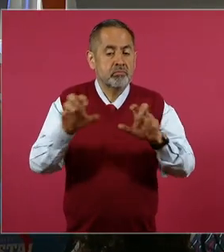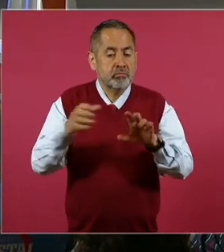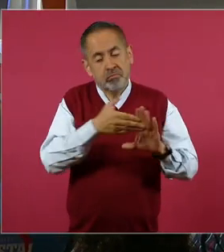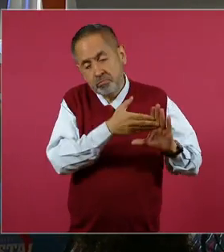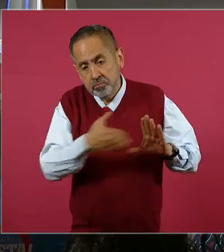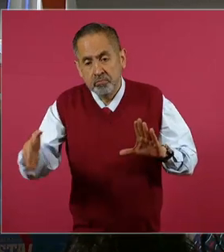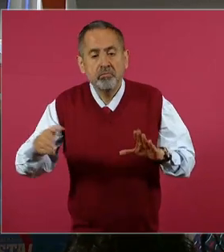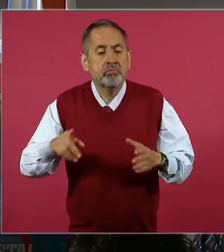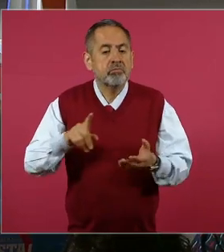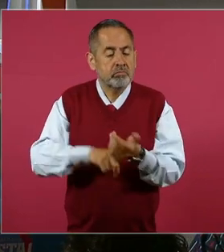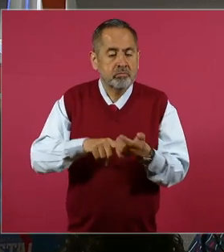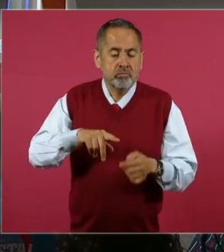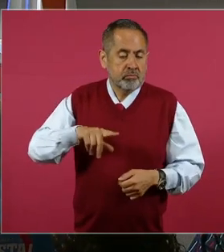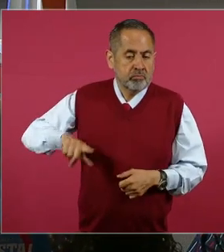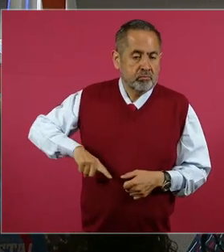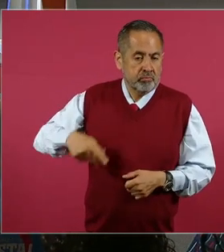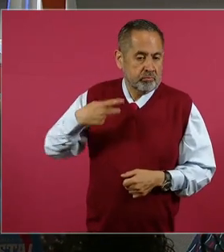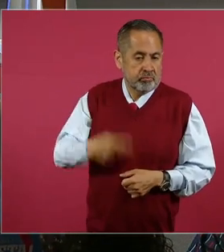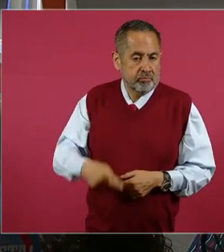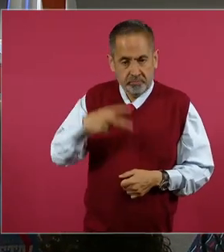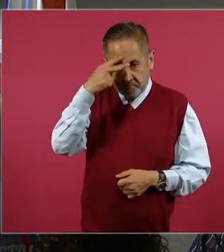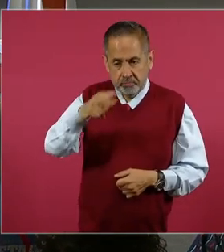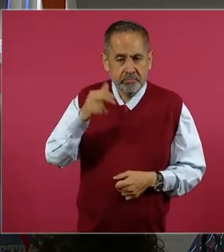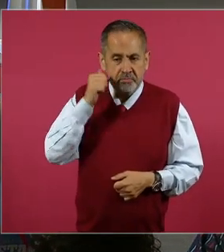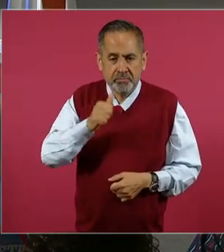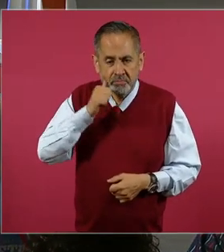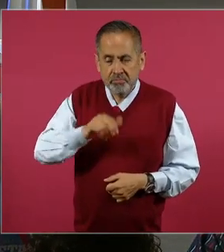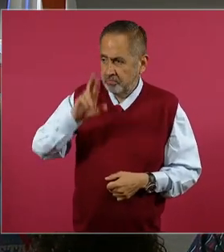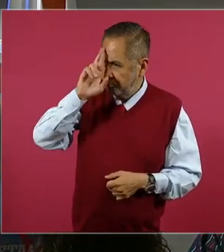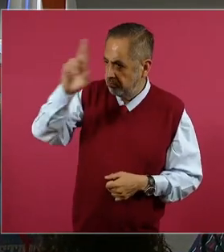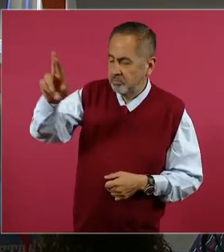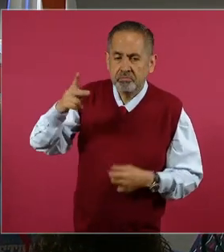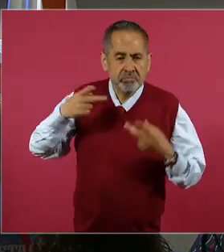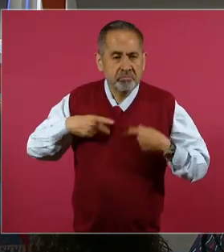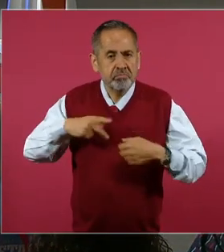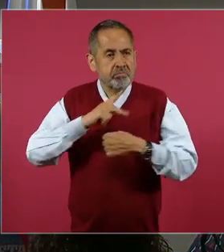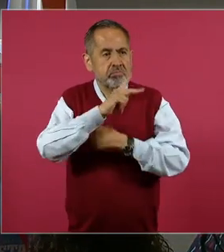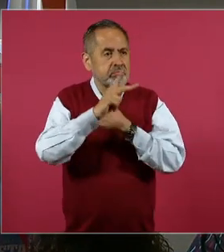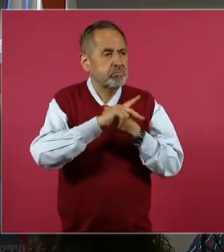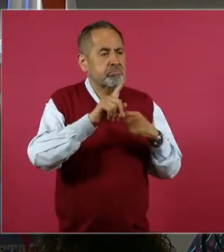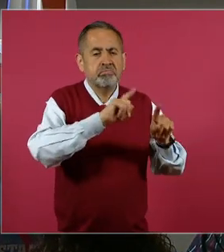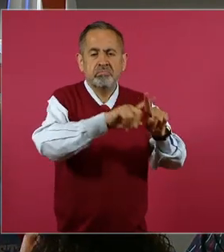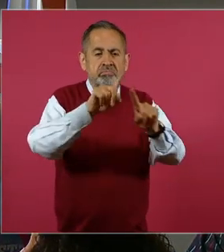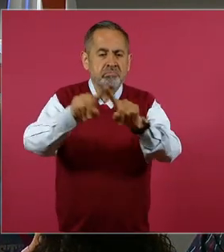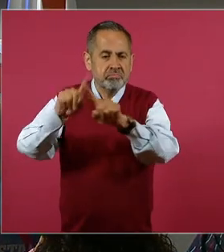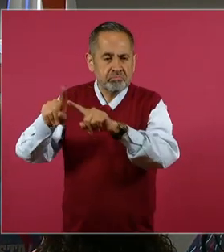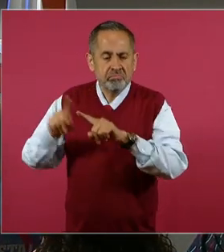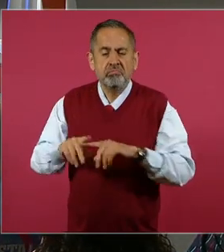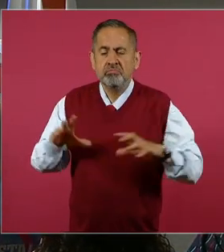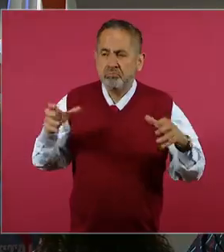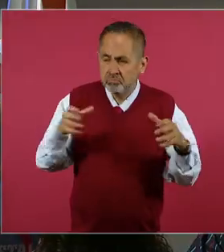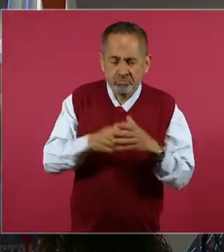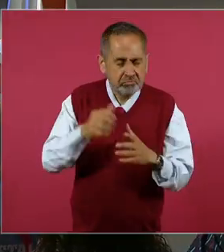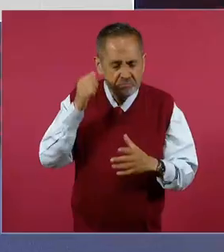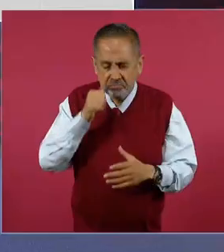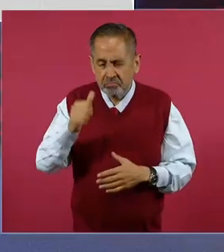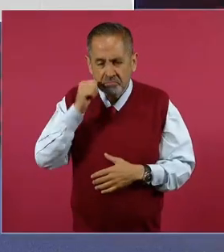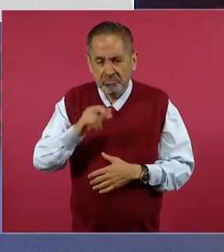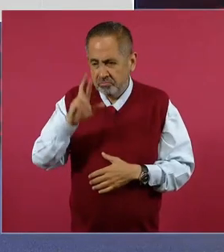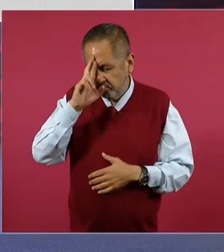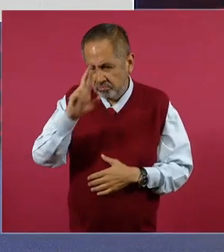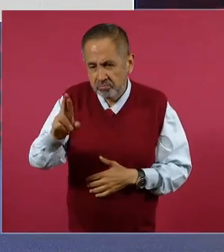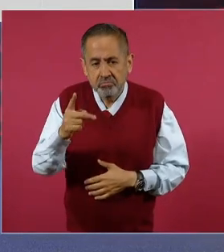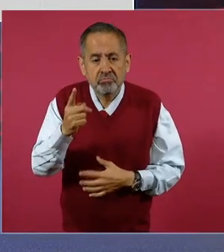México se ha caracterizado por el respeto a individuos y naciones mediante la observancia de